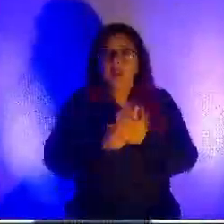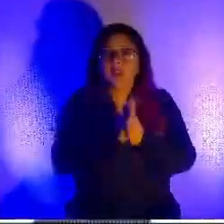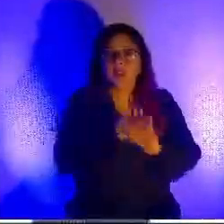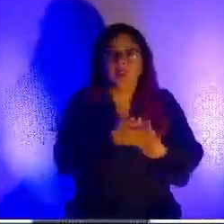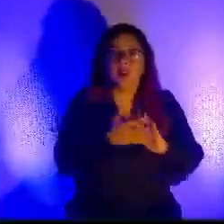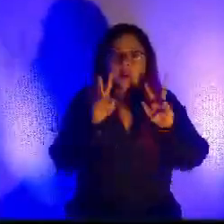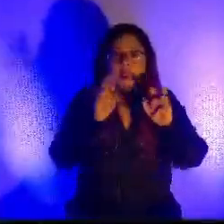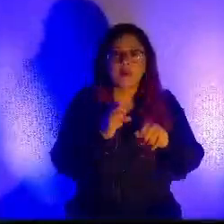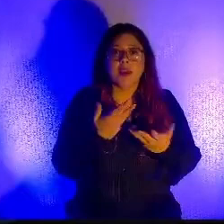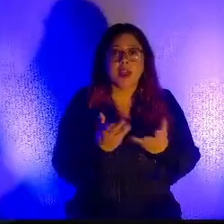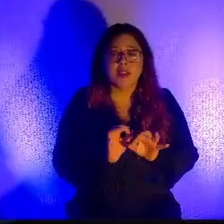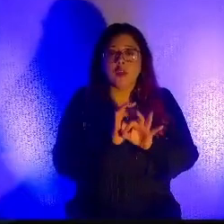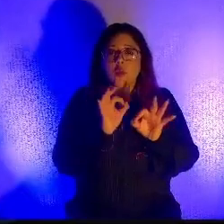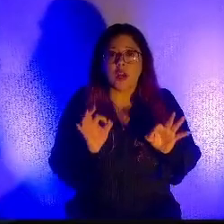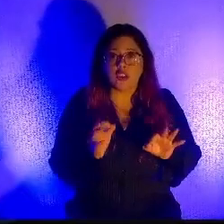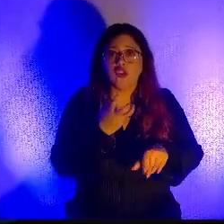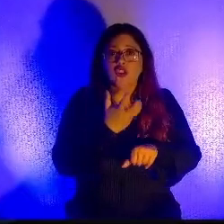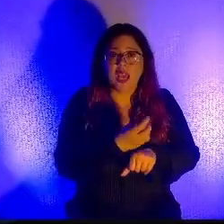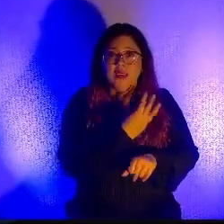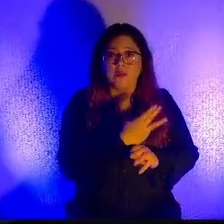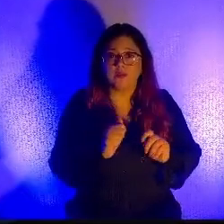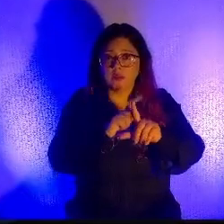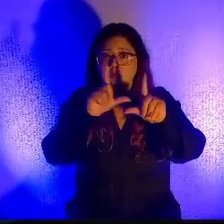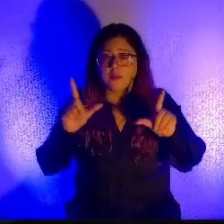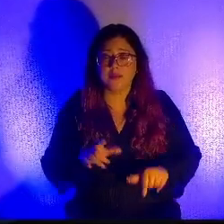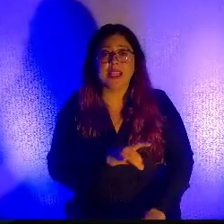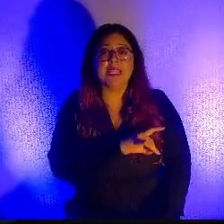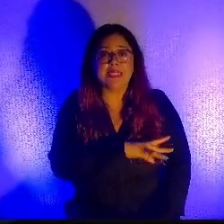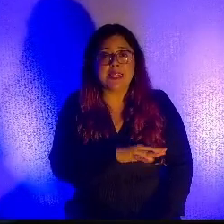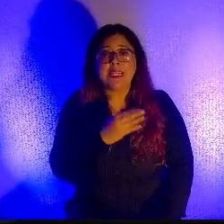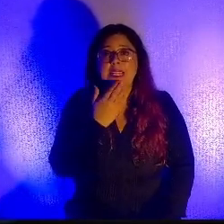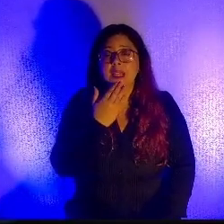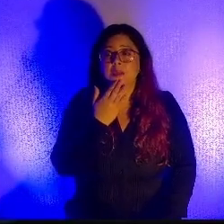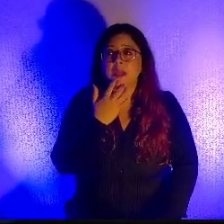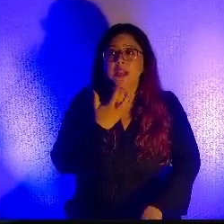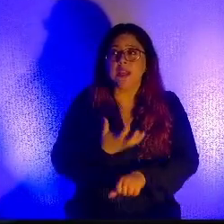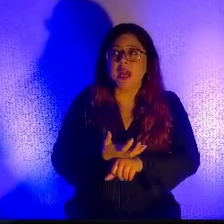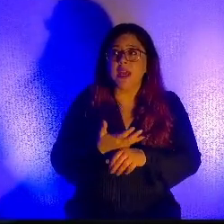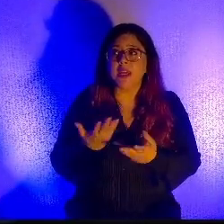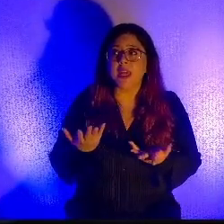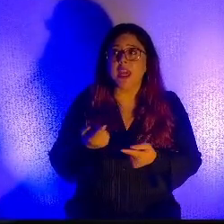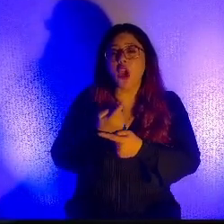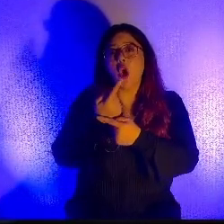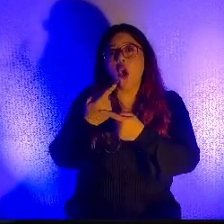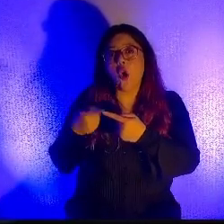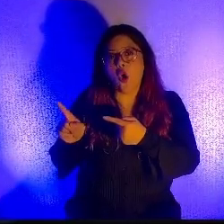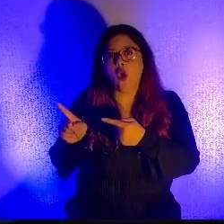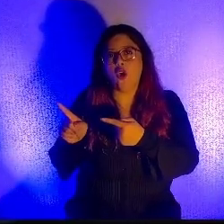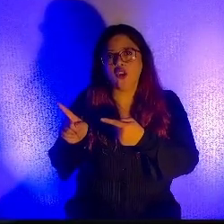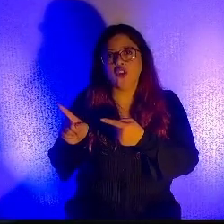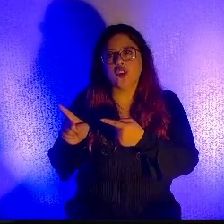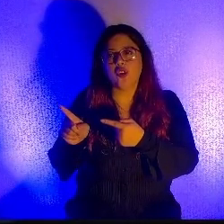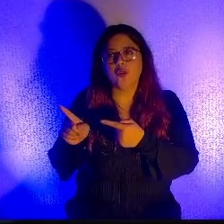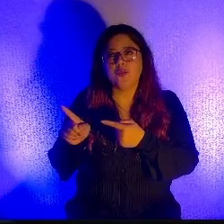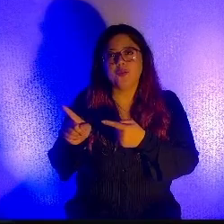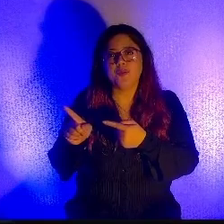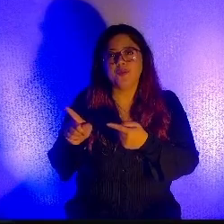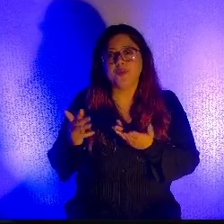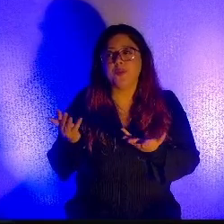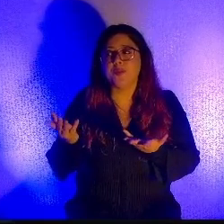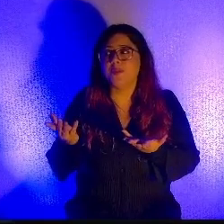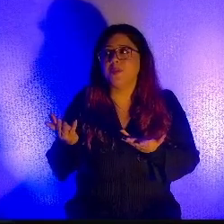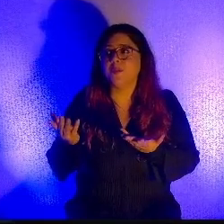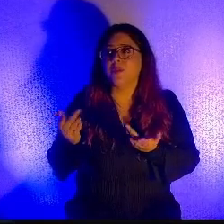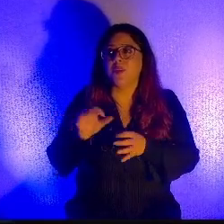plataformas de Educación que tenemos disponibles para Chile también tengo un super QR code aquí para ustedes gigante no esperaba que ser tan